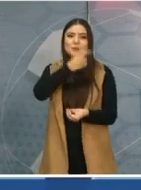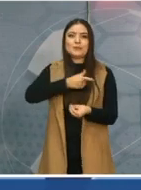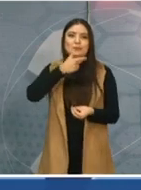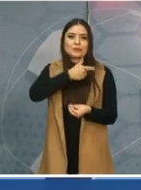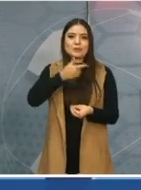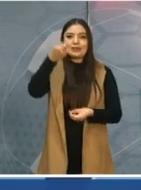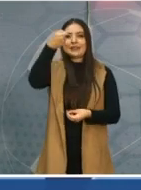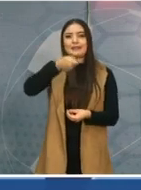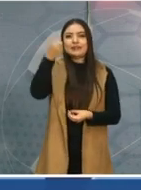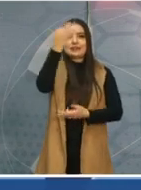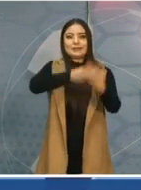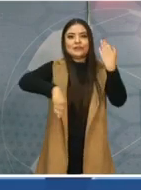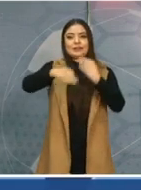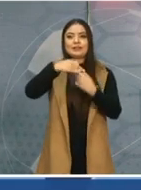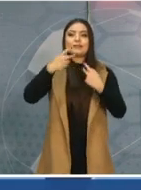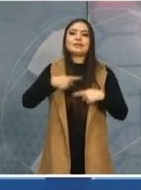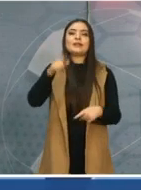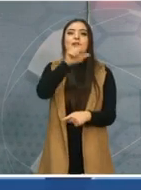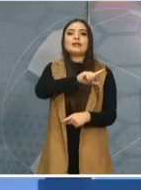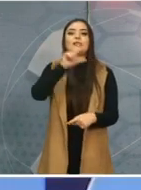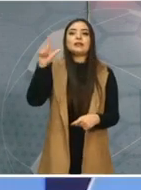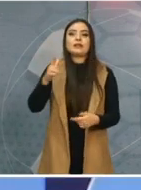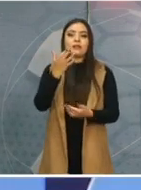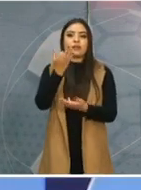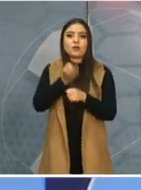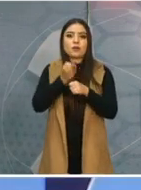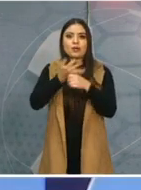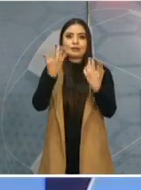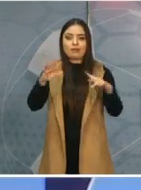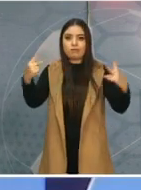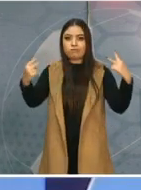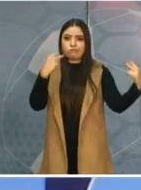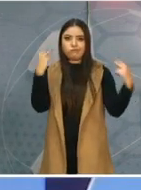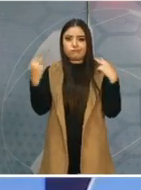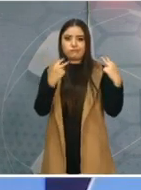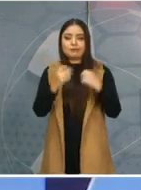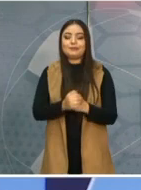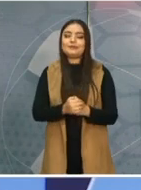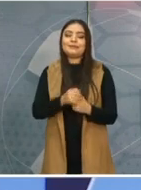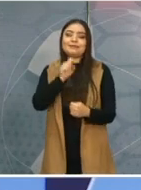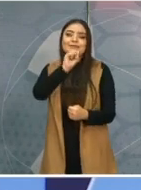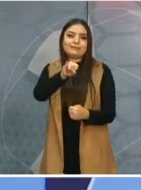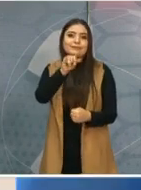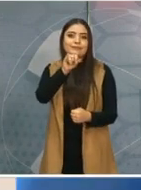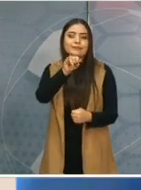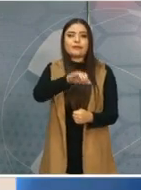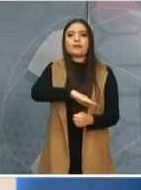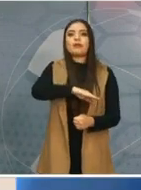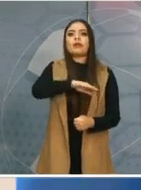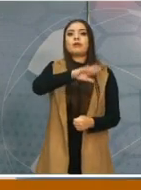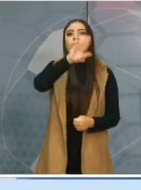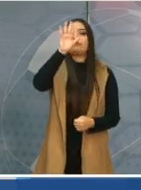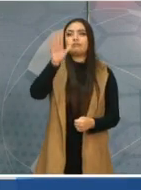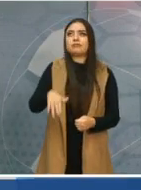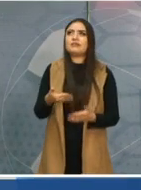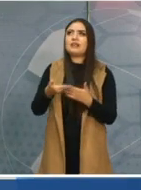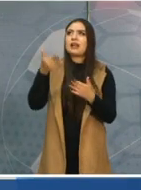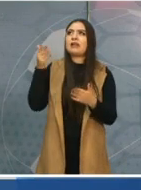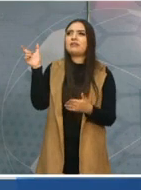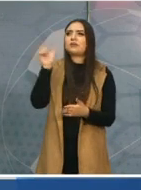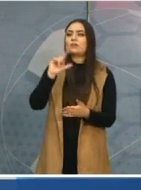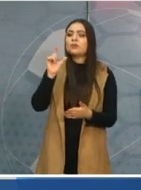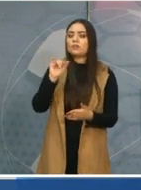de la capital que ya no sintoniza esta hora la mañana pues si desafortunadamente ángel como lo comentábamos desde el pasado jueves se registró este penoso